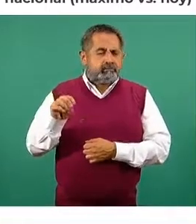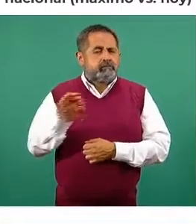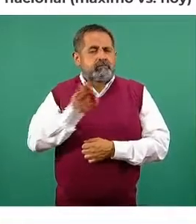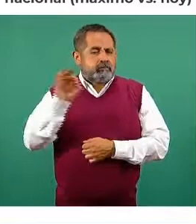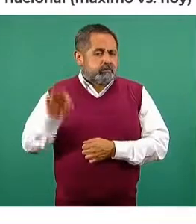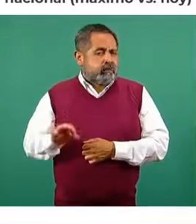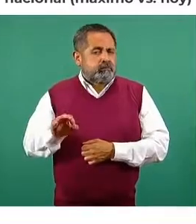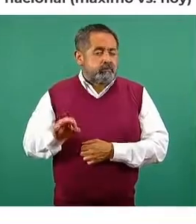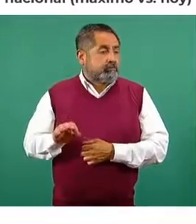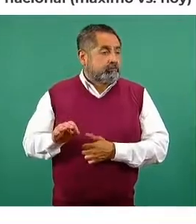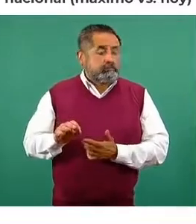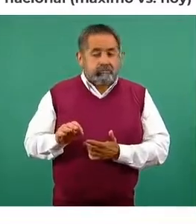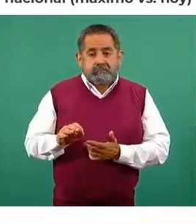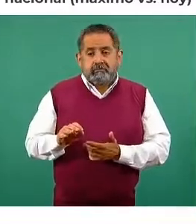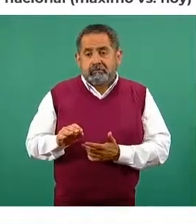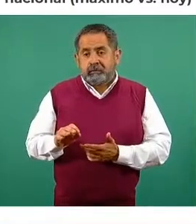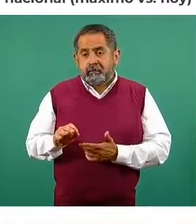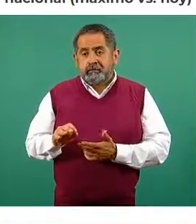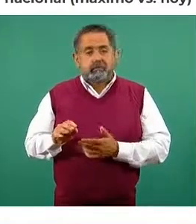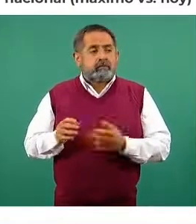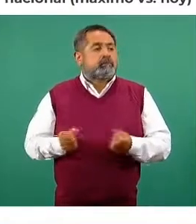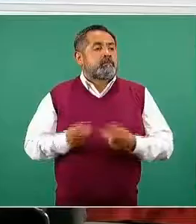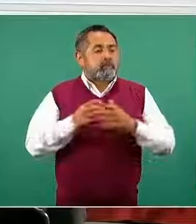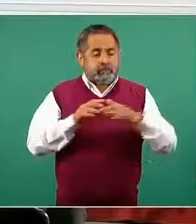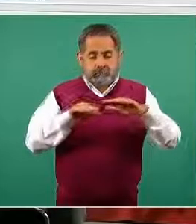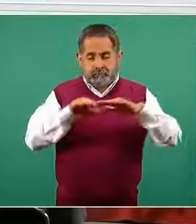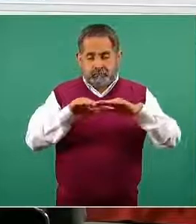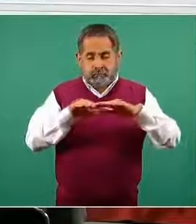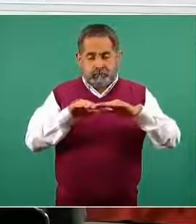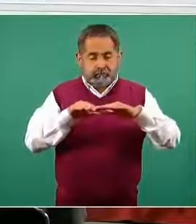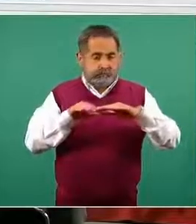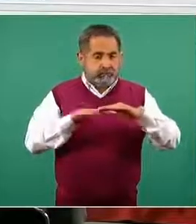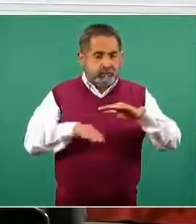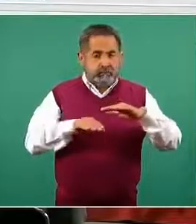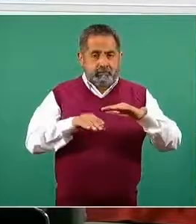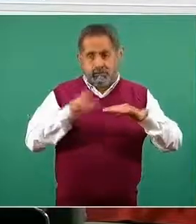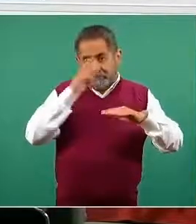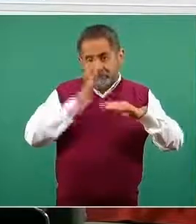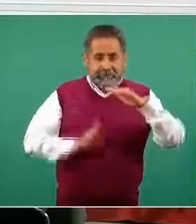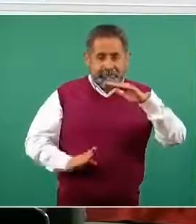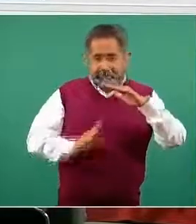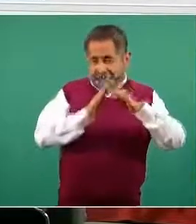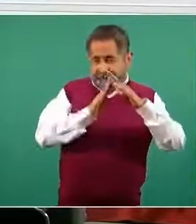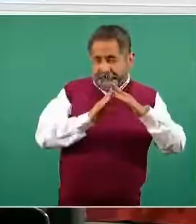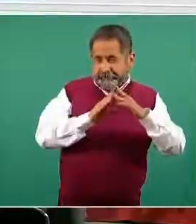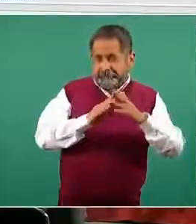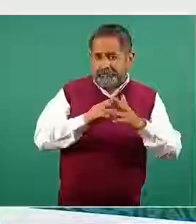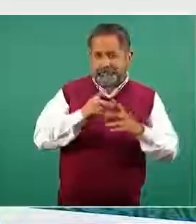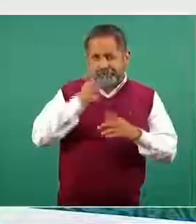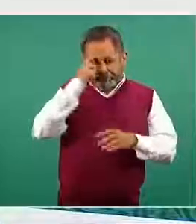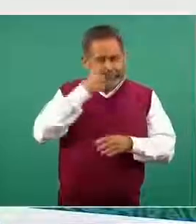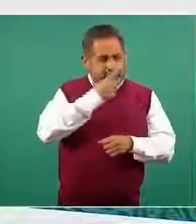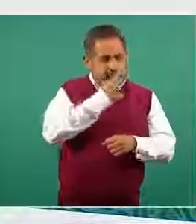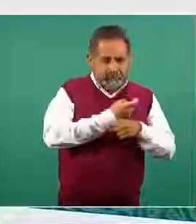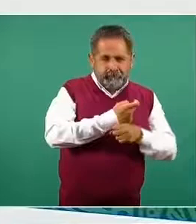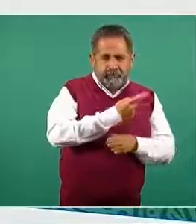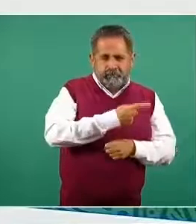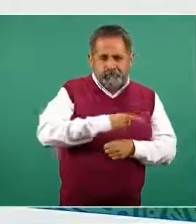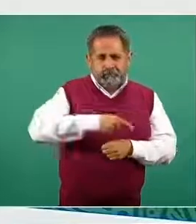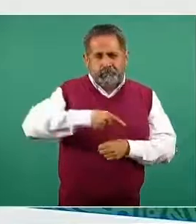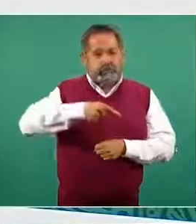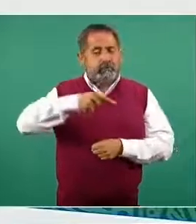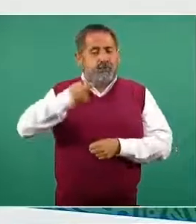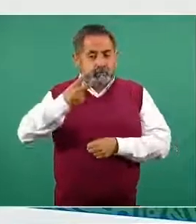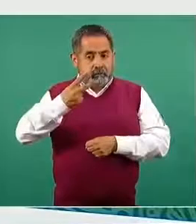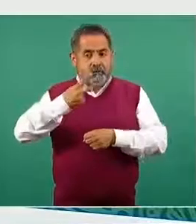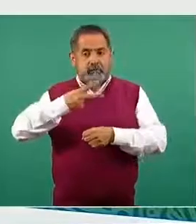79% de la ocupación nacional, del máximo pico de la segunda ola de nuestra epidemia